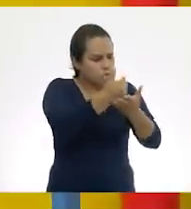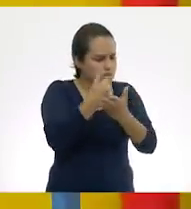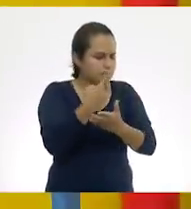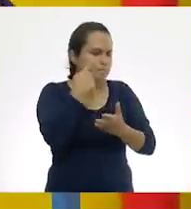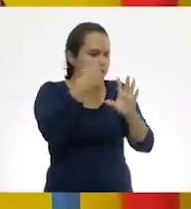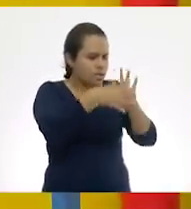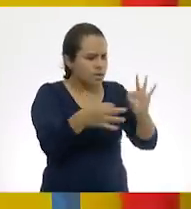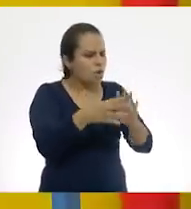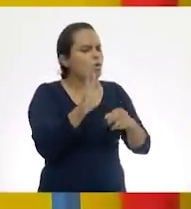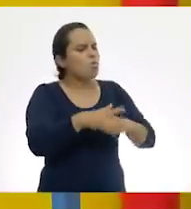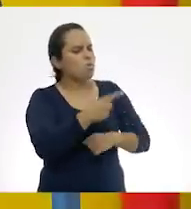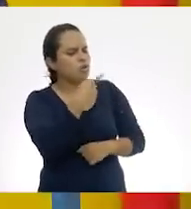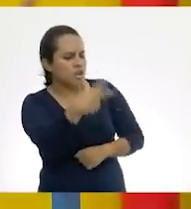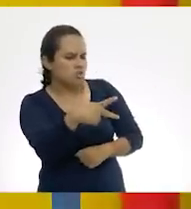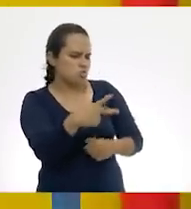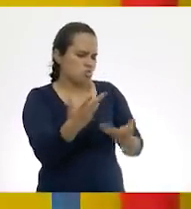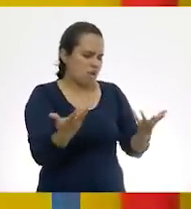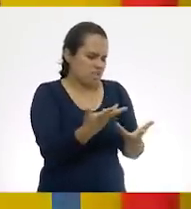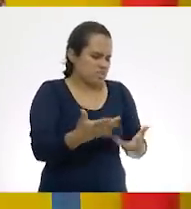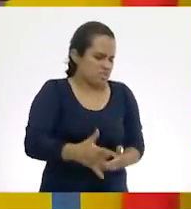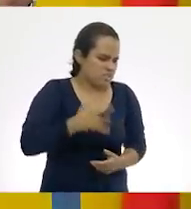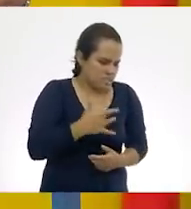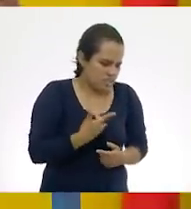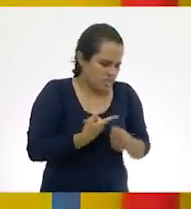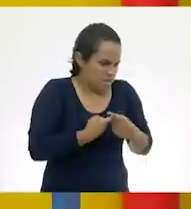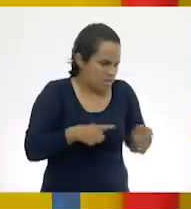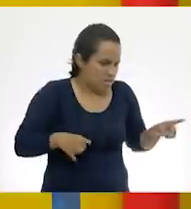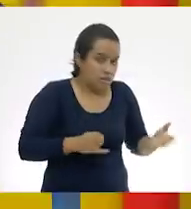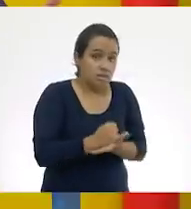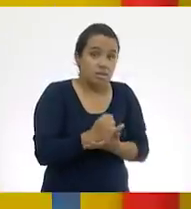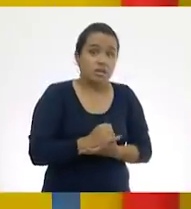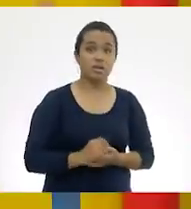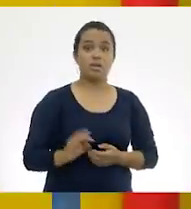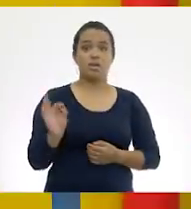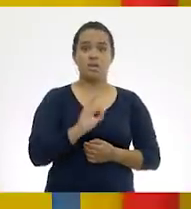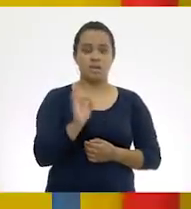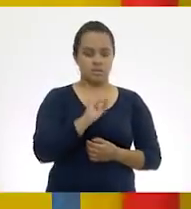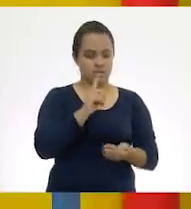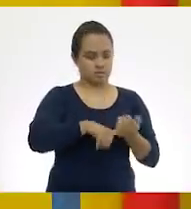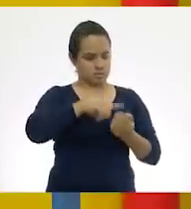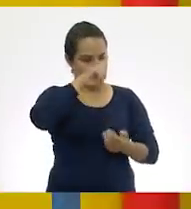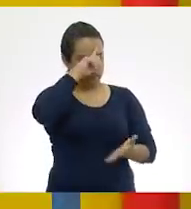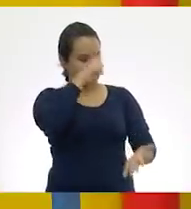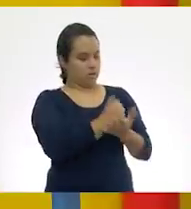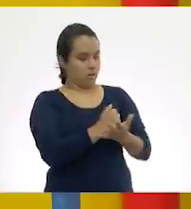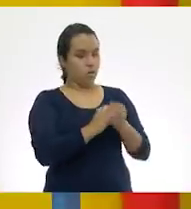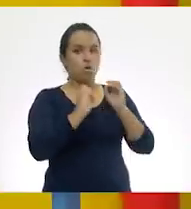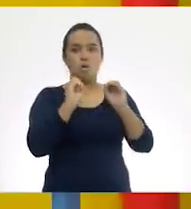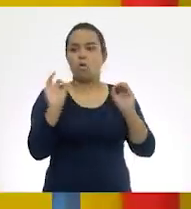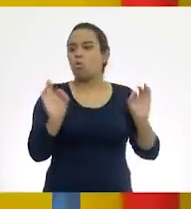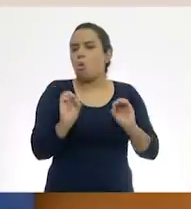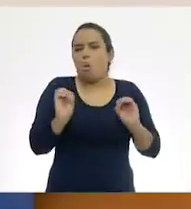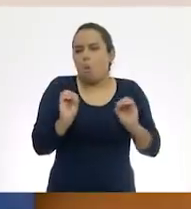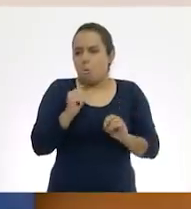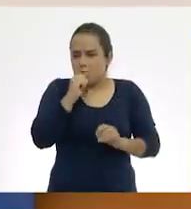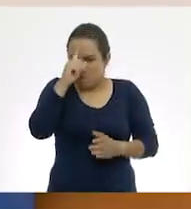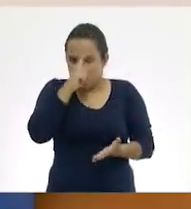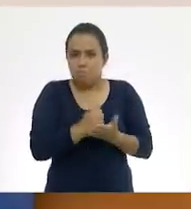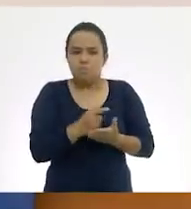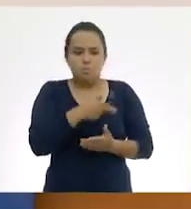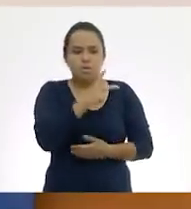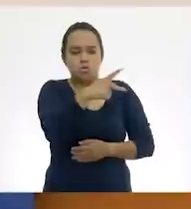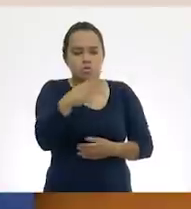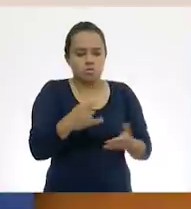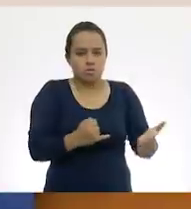entender por qué reaccionamos de forma diferente aun cuando pasamos por una experiencia traumática o no, ¿verdad? Así es. Y